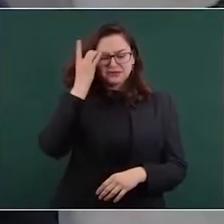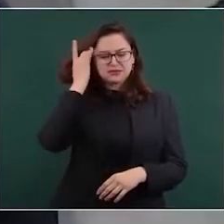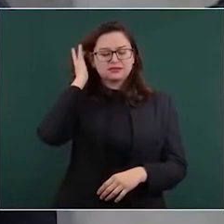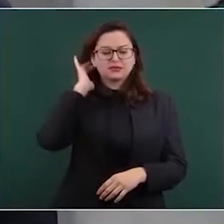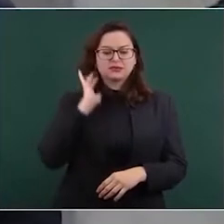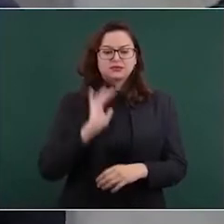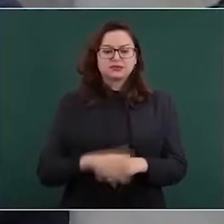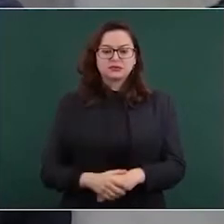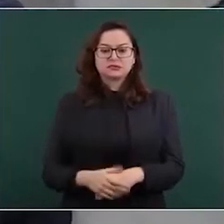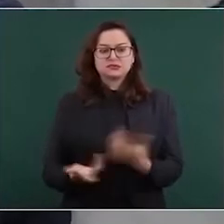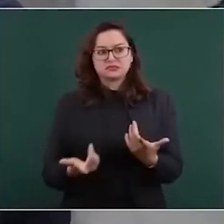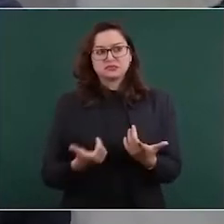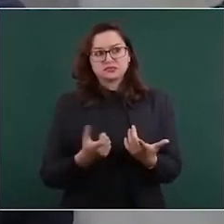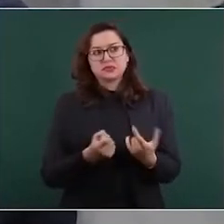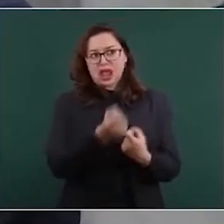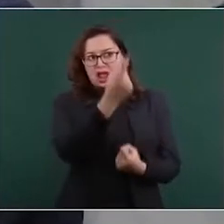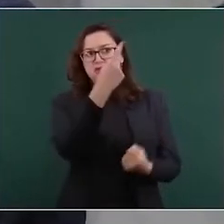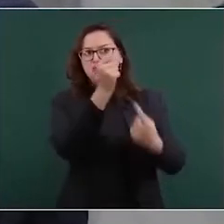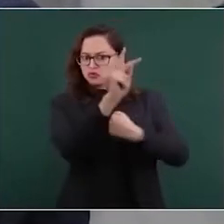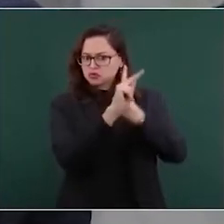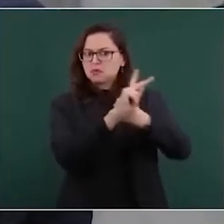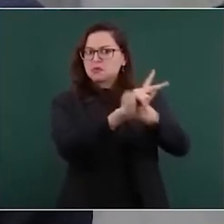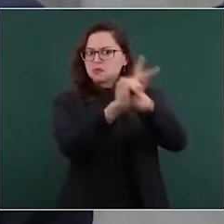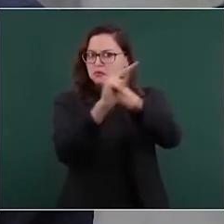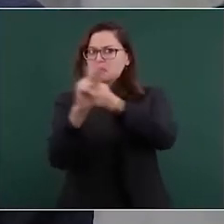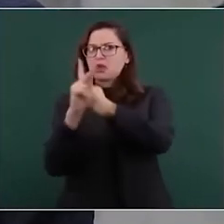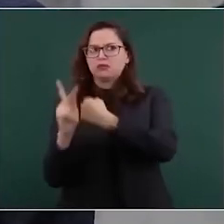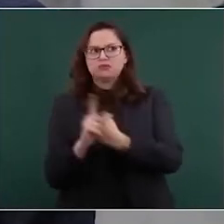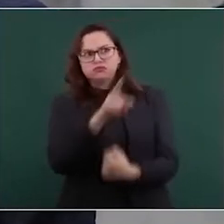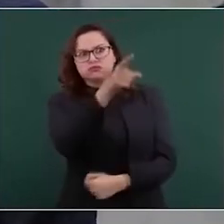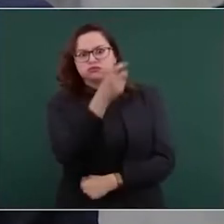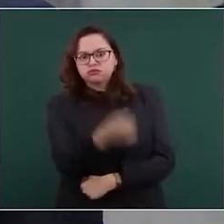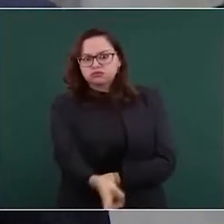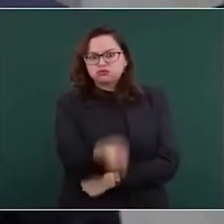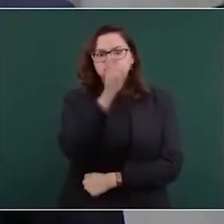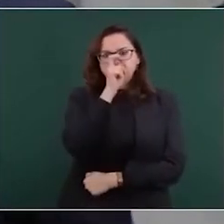llevó a cabo en algunos países, en